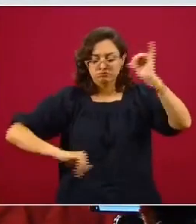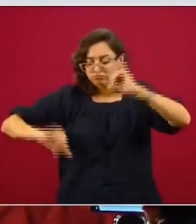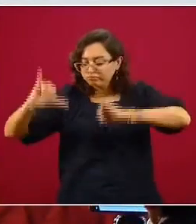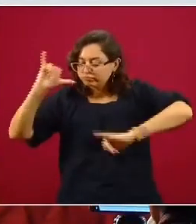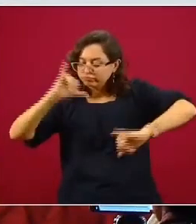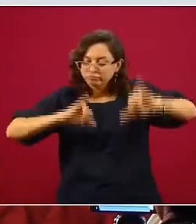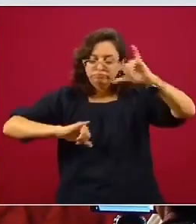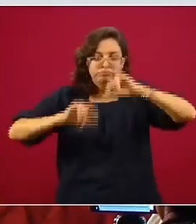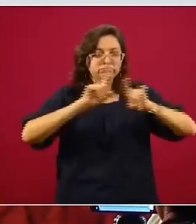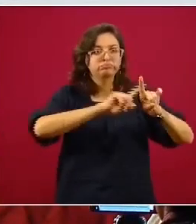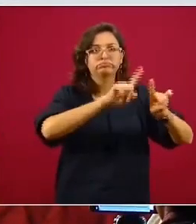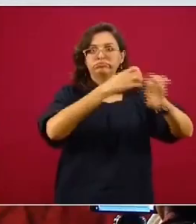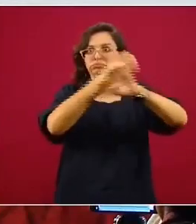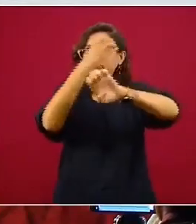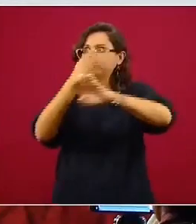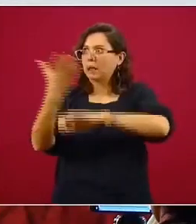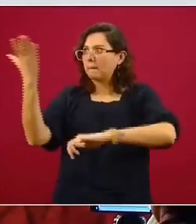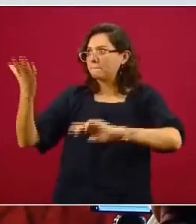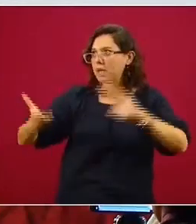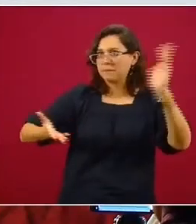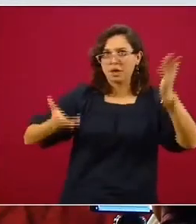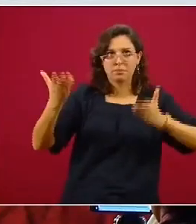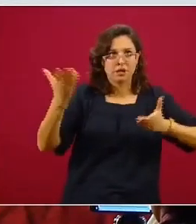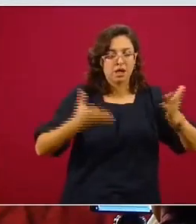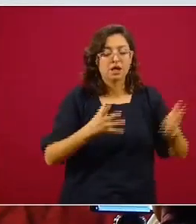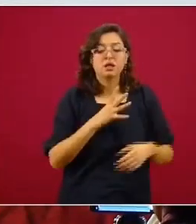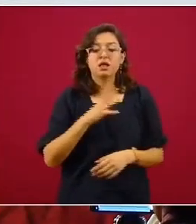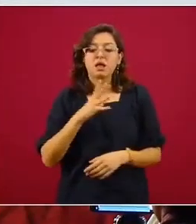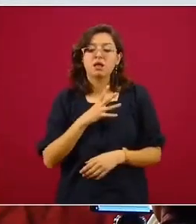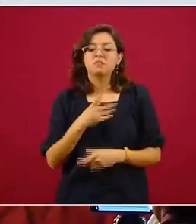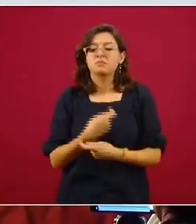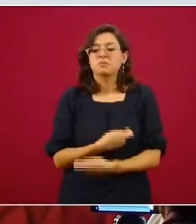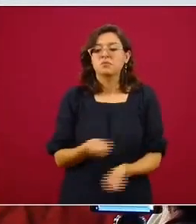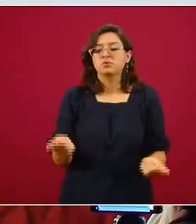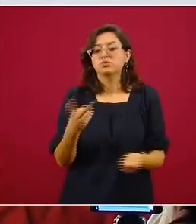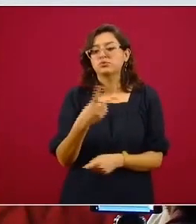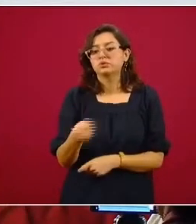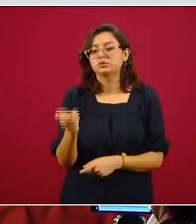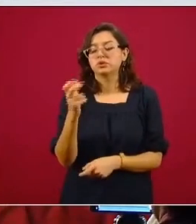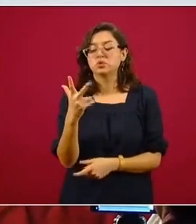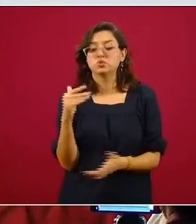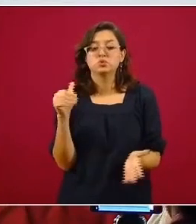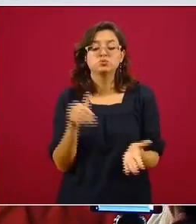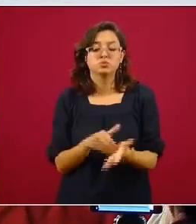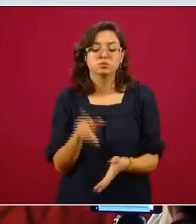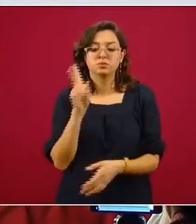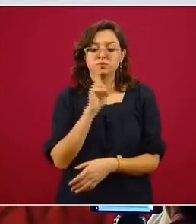en los estados, ¿no? Entonces, bueno, se han distribuido 208.000 pruebas y se tienen